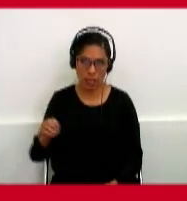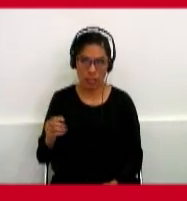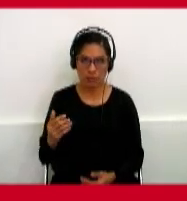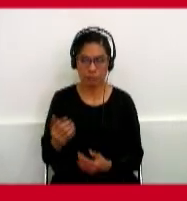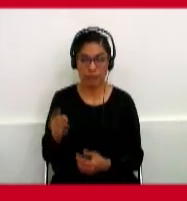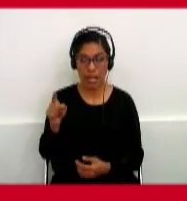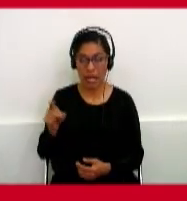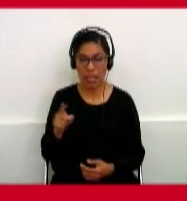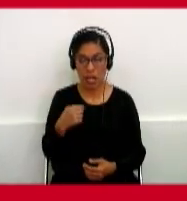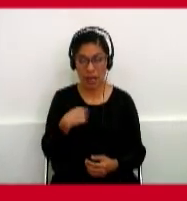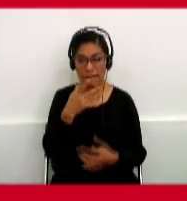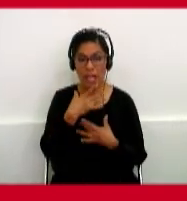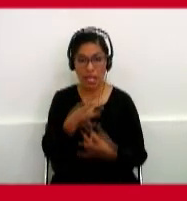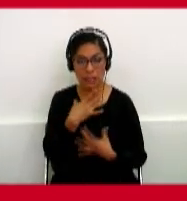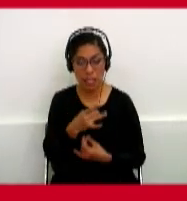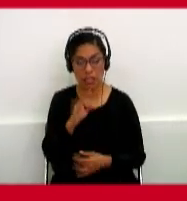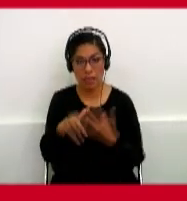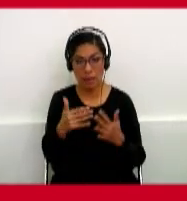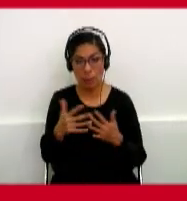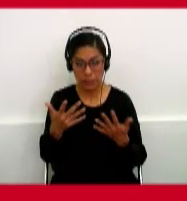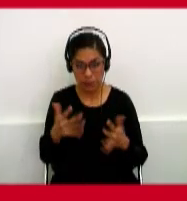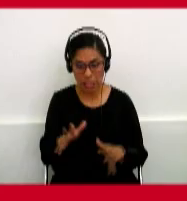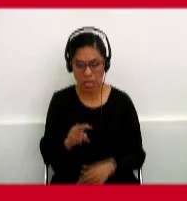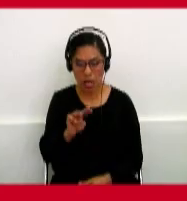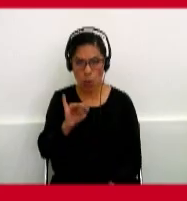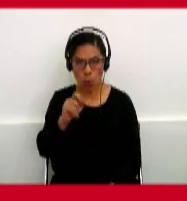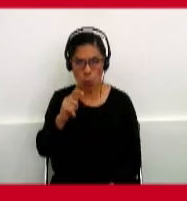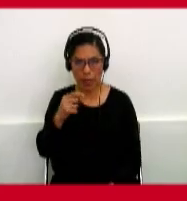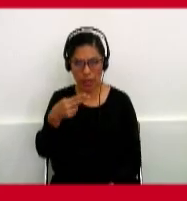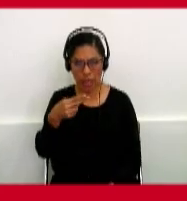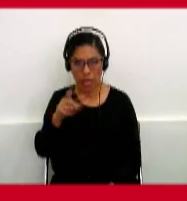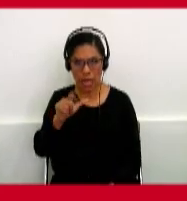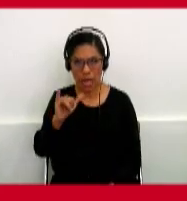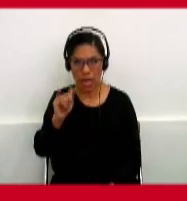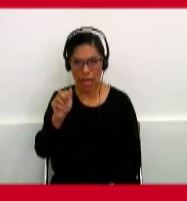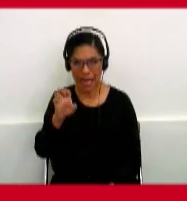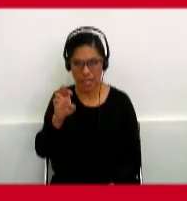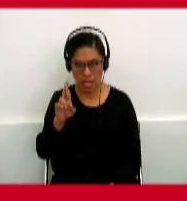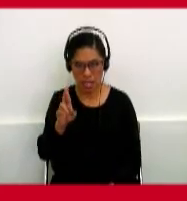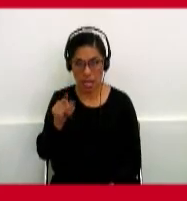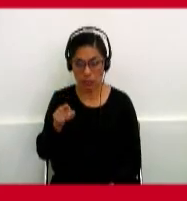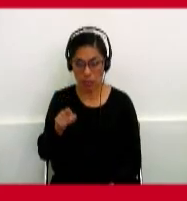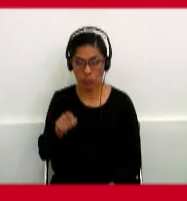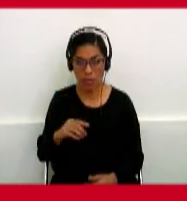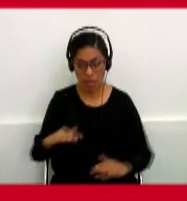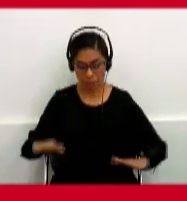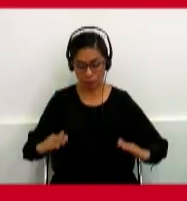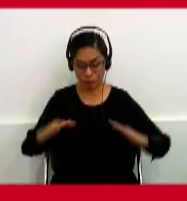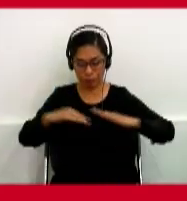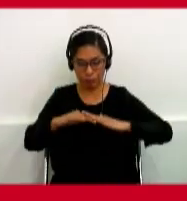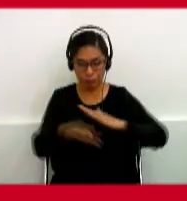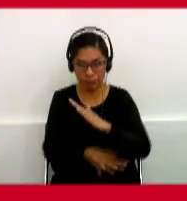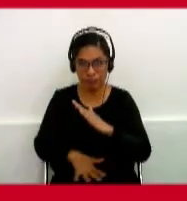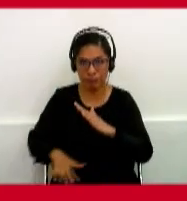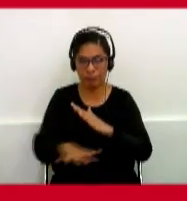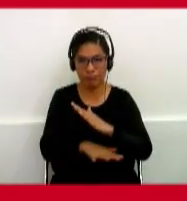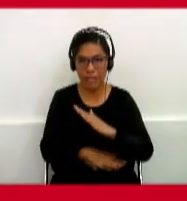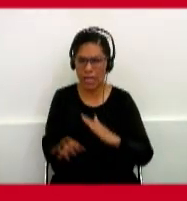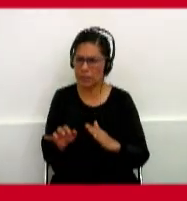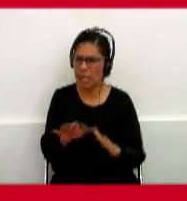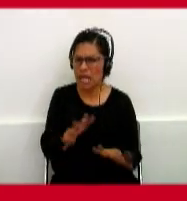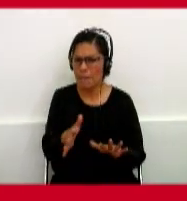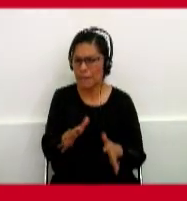Y lo acá lo interesante es cuando ya asumimos un tipo de width layer, ya con width layer, donde asumimos una superficie de base, es como una combinación de la superficie